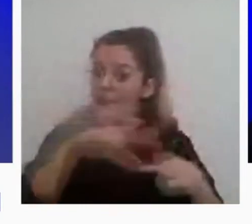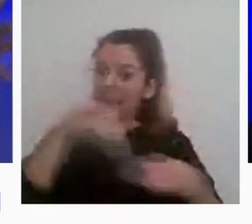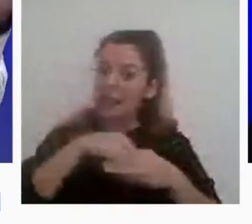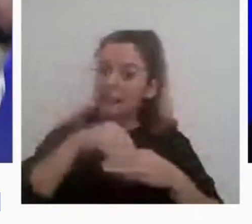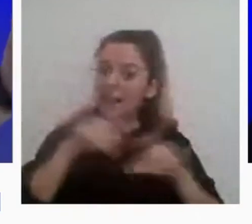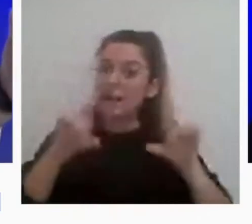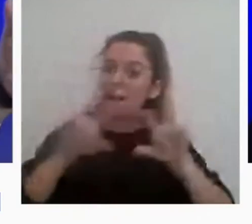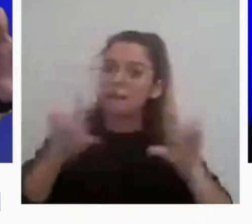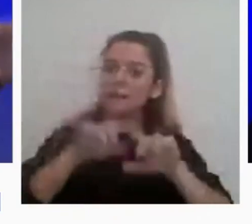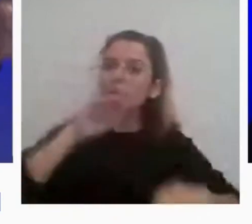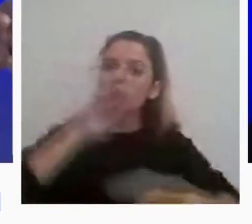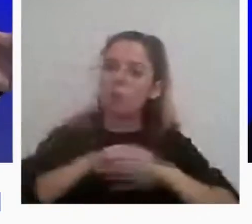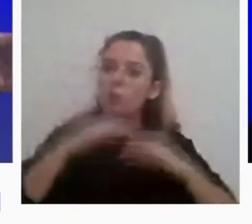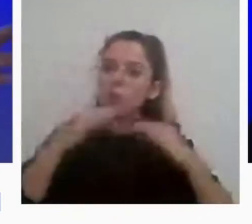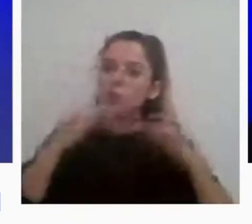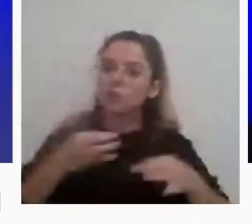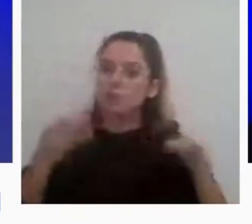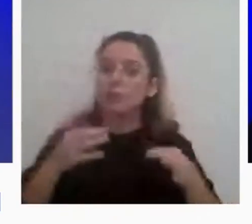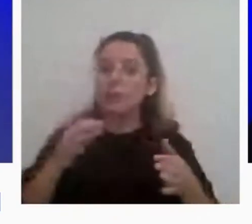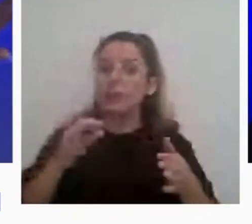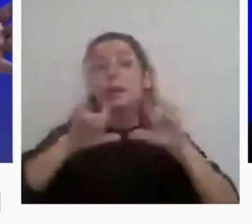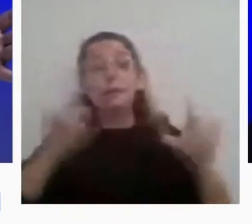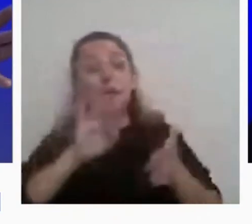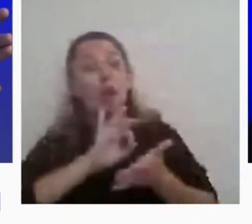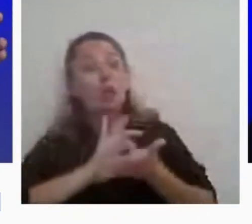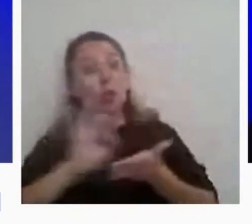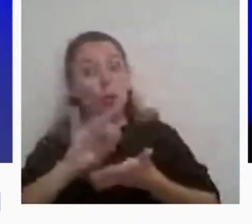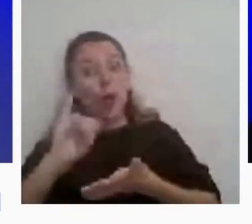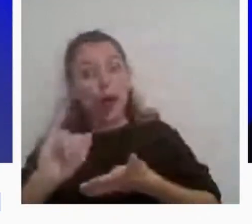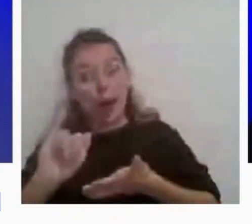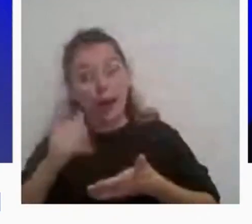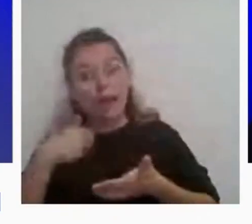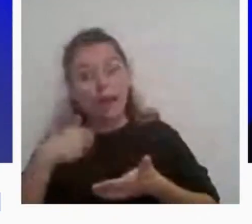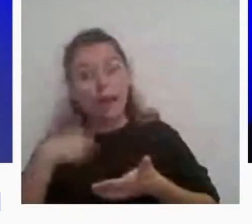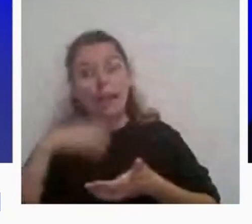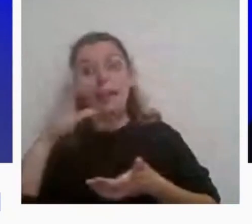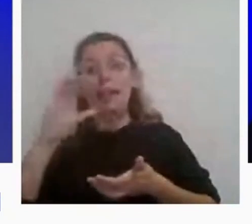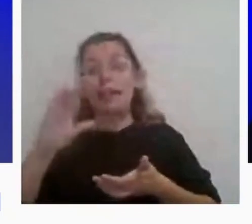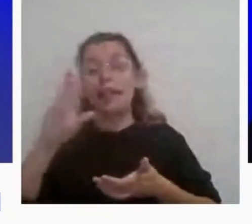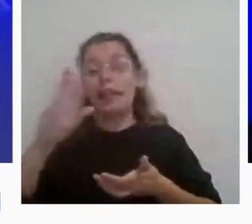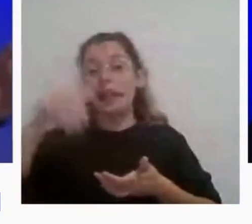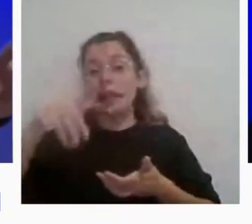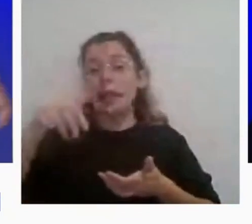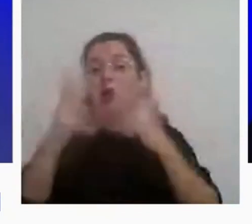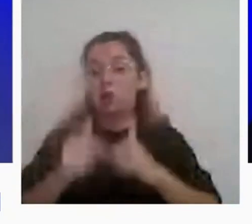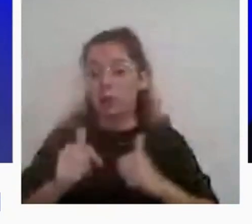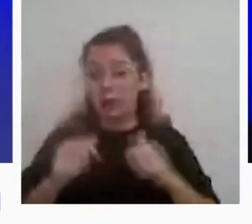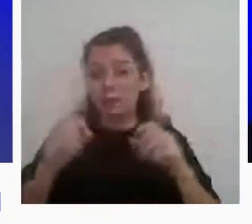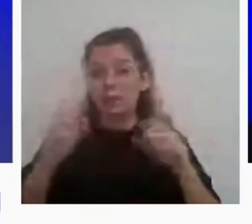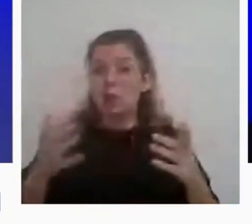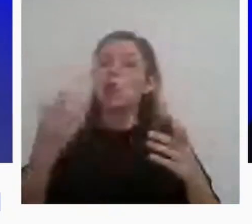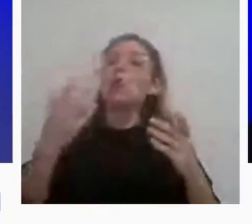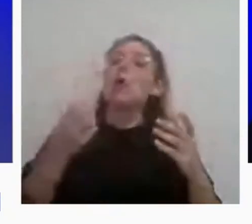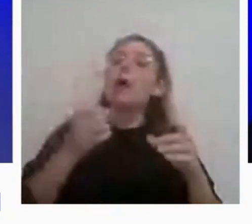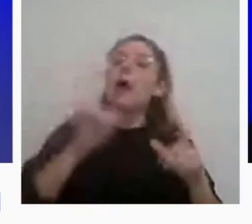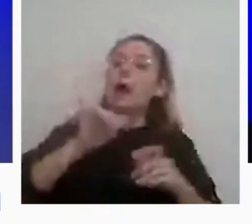una idea, la empresa tiene un software muy parecido a un CRM de contabilidad, pero con todas las aerolíneas, políticas y usuarios dentro. Y el